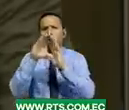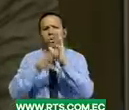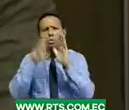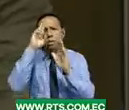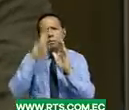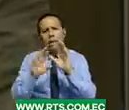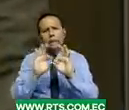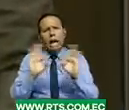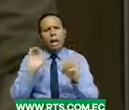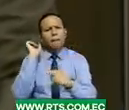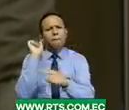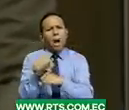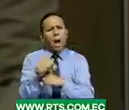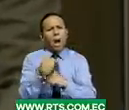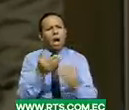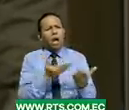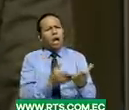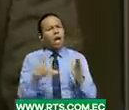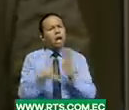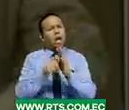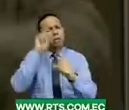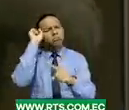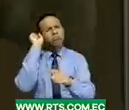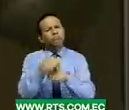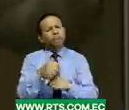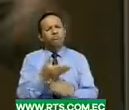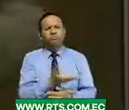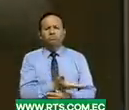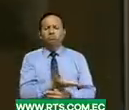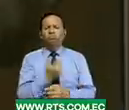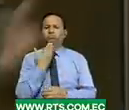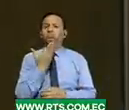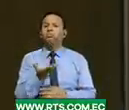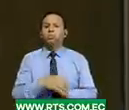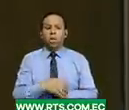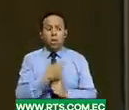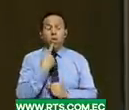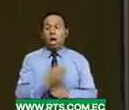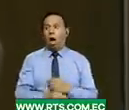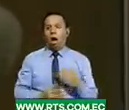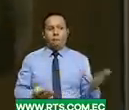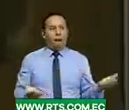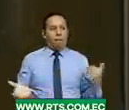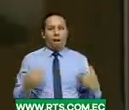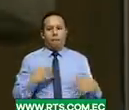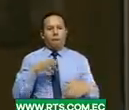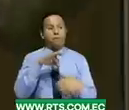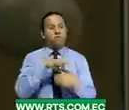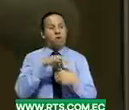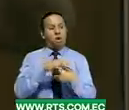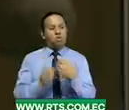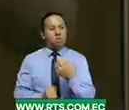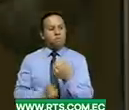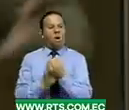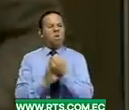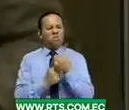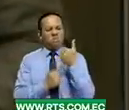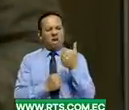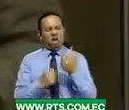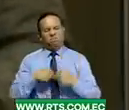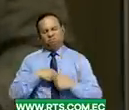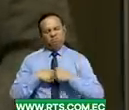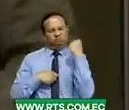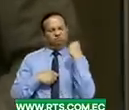Constitución, violando la ley. Ah, no, es que con la fuerza de los votos podemos hacer lo que nos da la gana